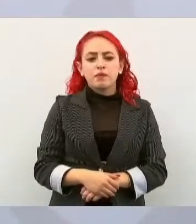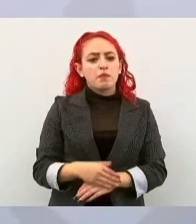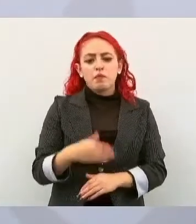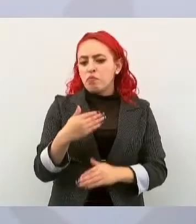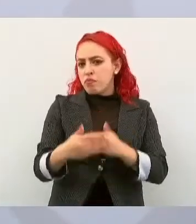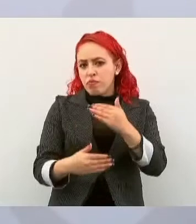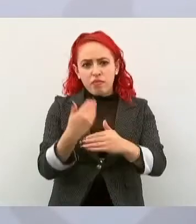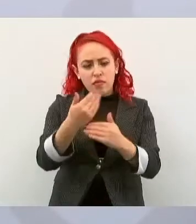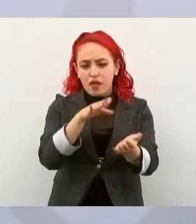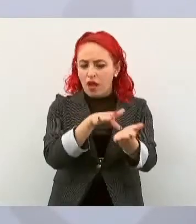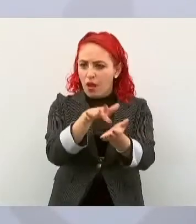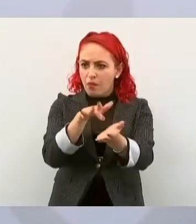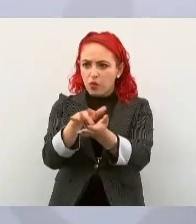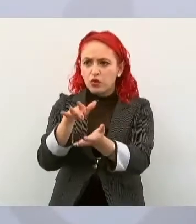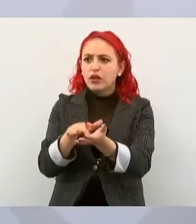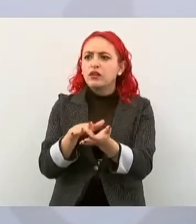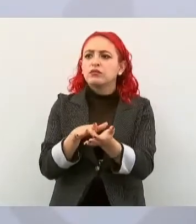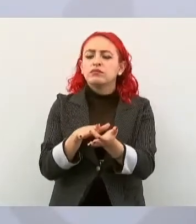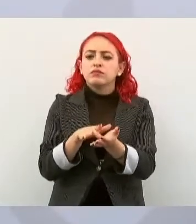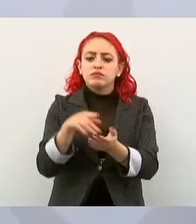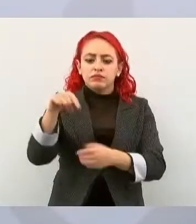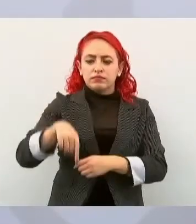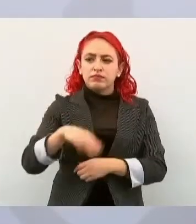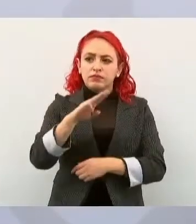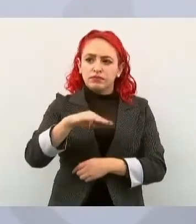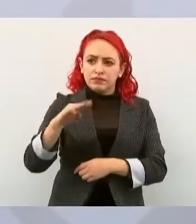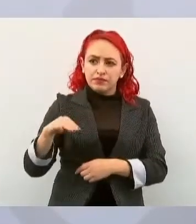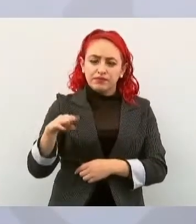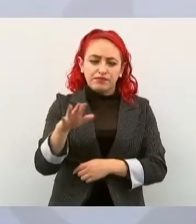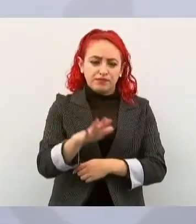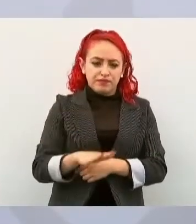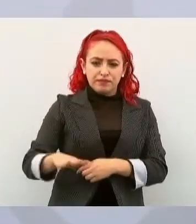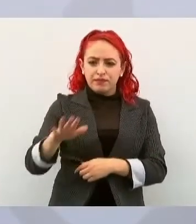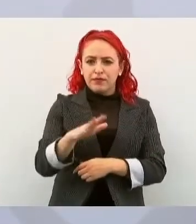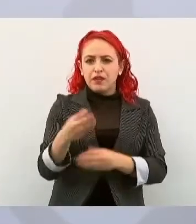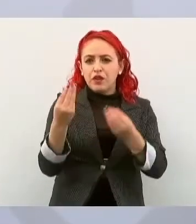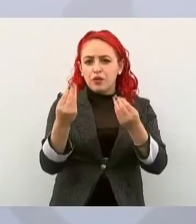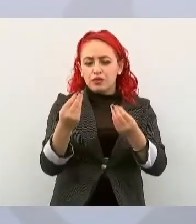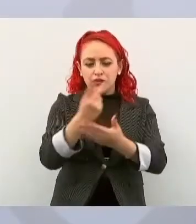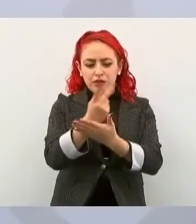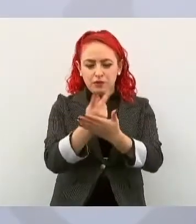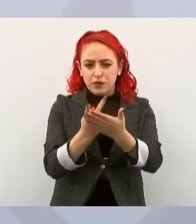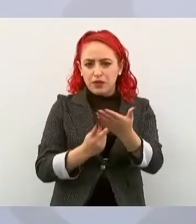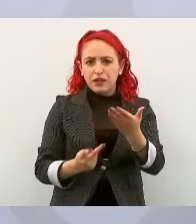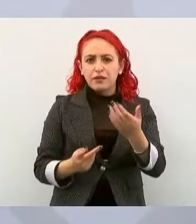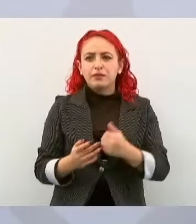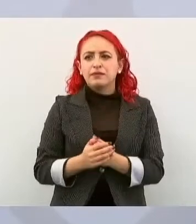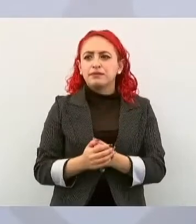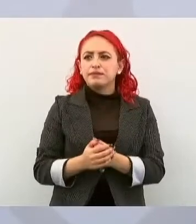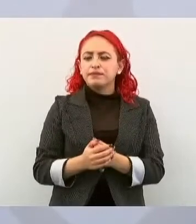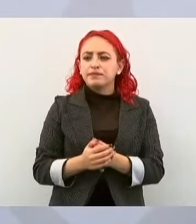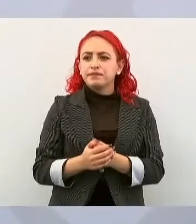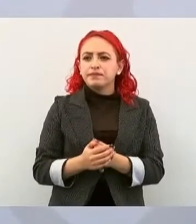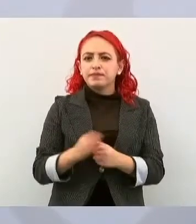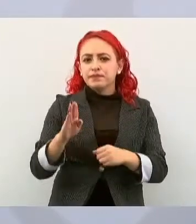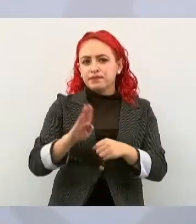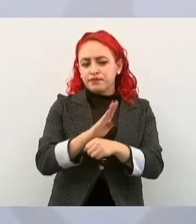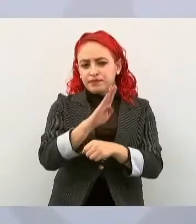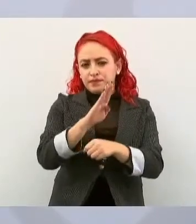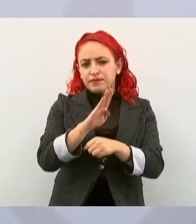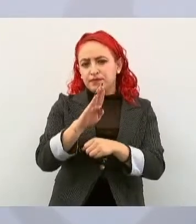estamos apoyando en Michoacán con muchos programas de